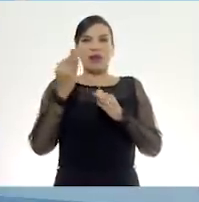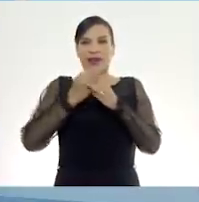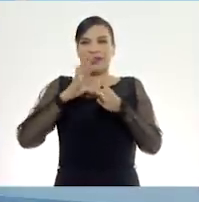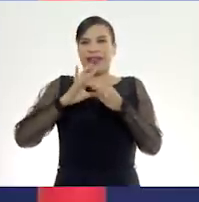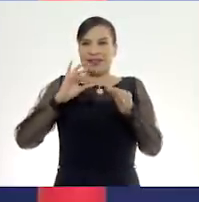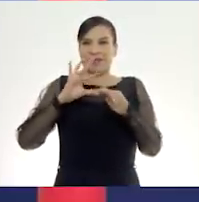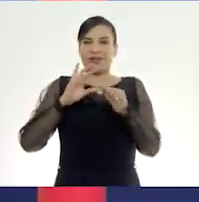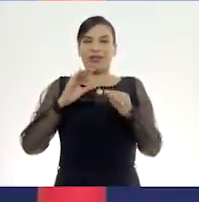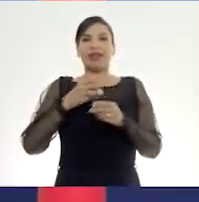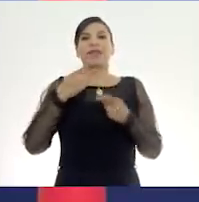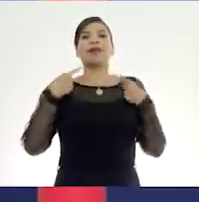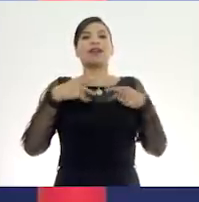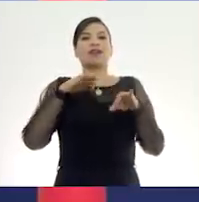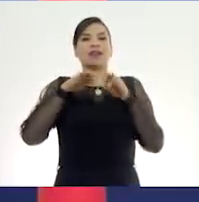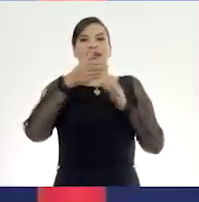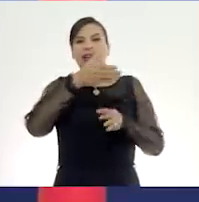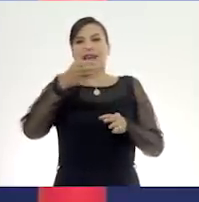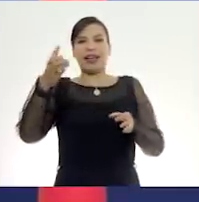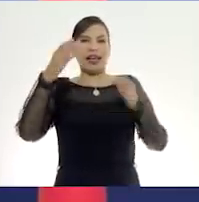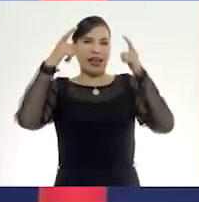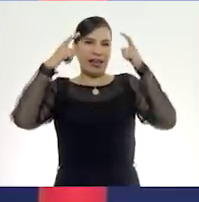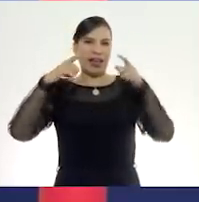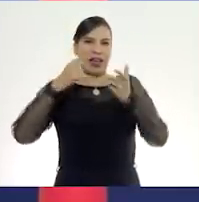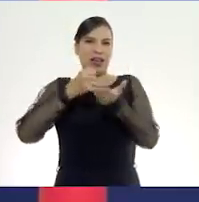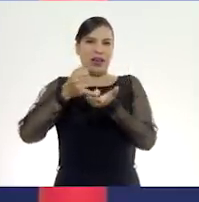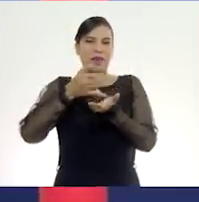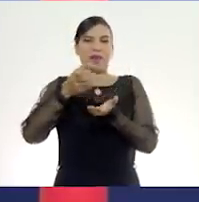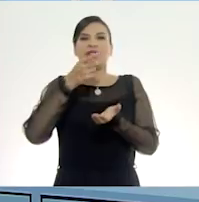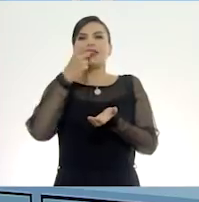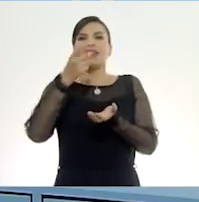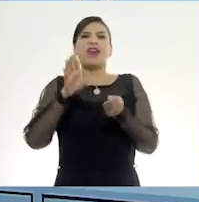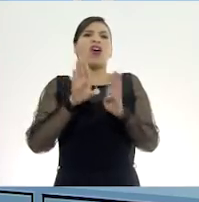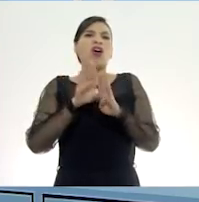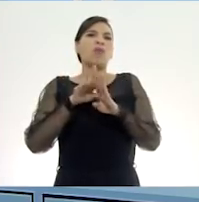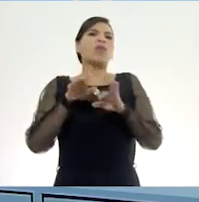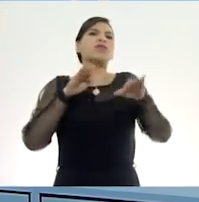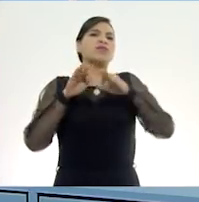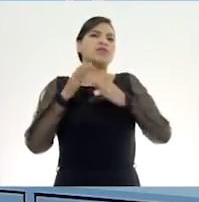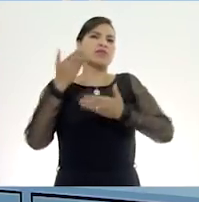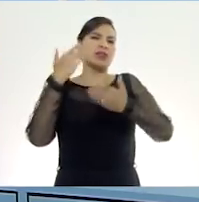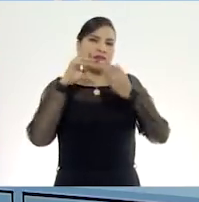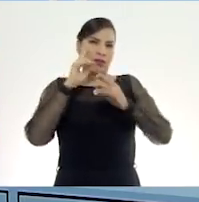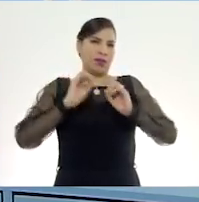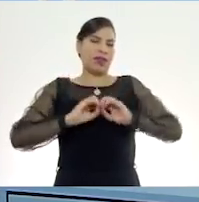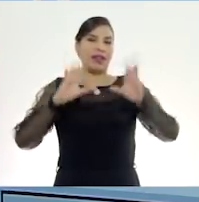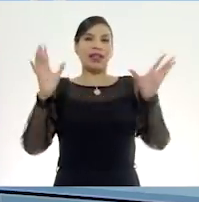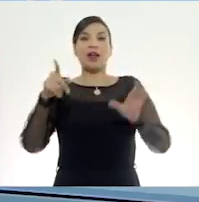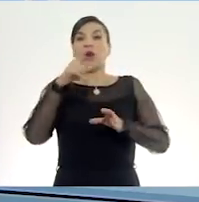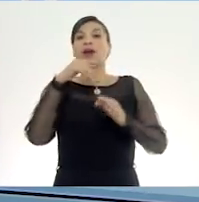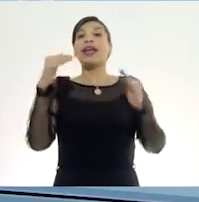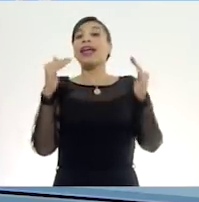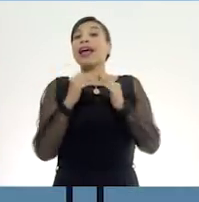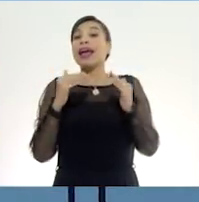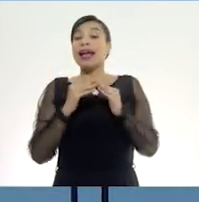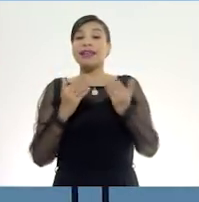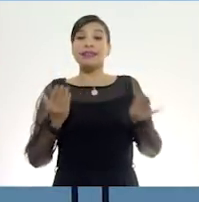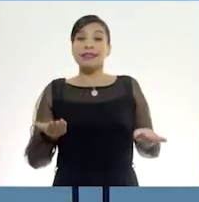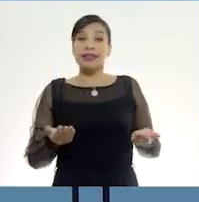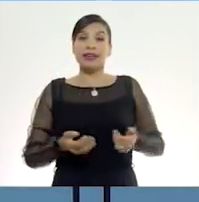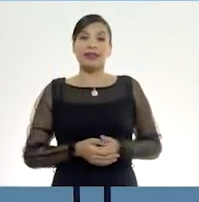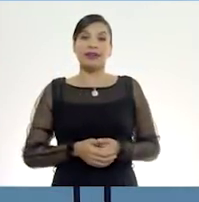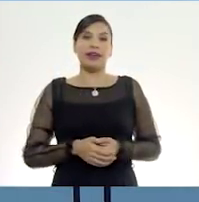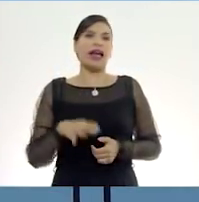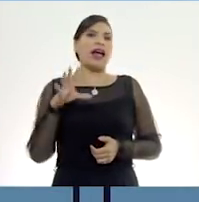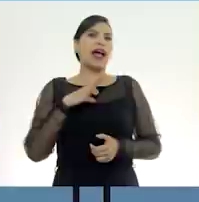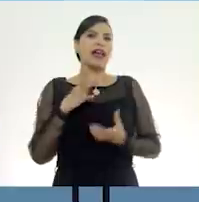platicaron el campesino que pudimos ver y que nos dijo las condiciones. Creo que queda muy claro, estudiantes en casa,